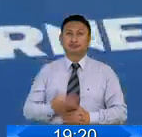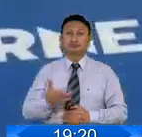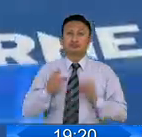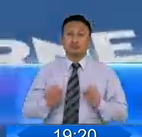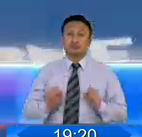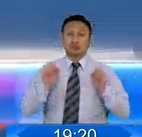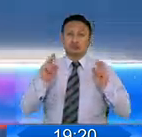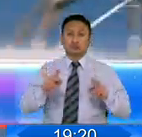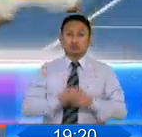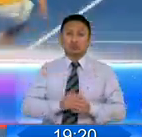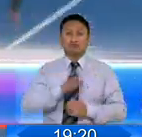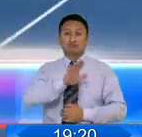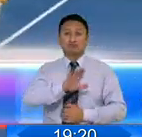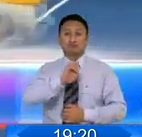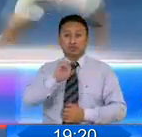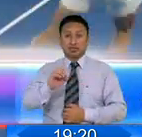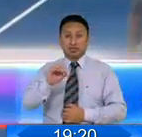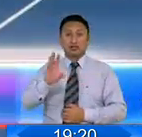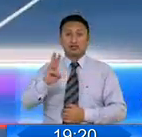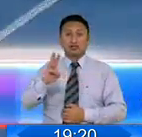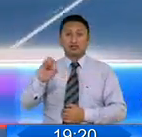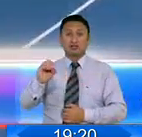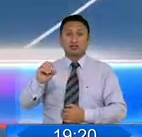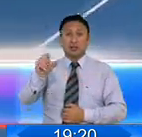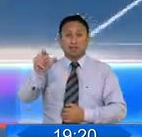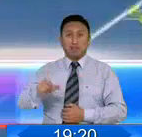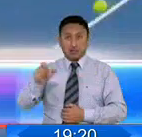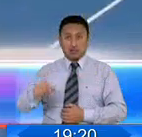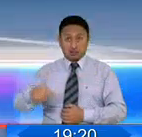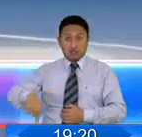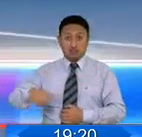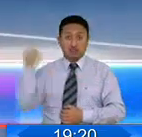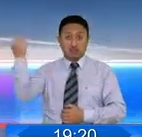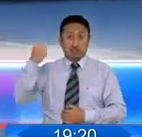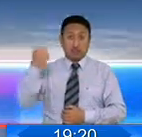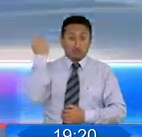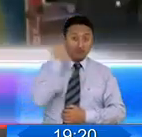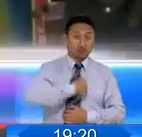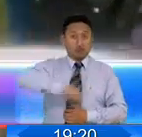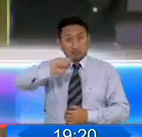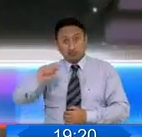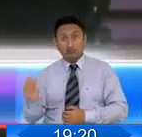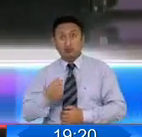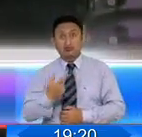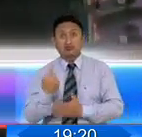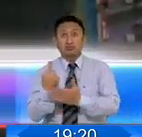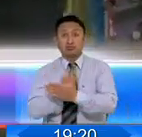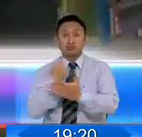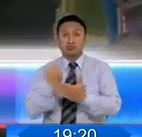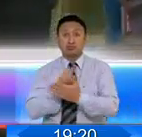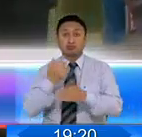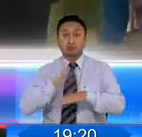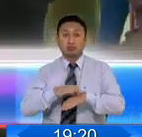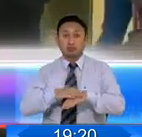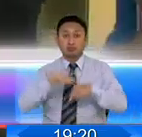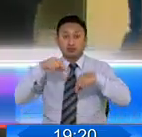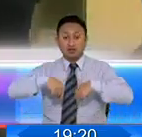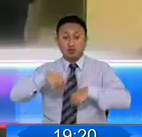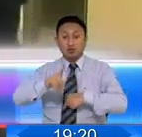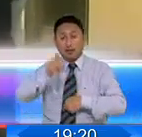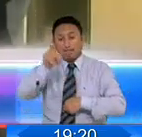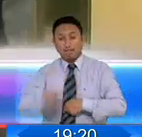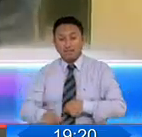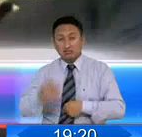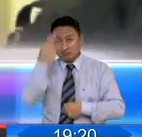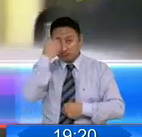de que entre 500 y 600 personas, incluidas grandes estrellas del mundo del tenis, quedaron aisladas tras detectarse que un trabajador de los